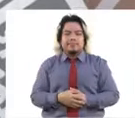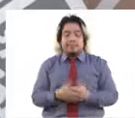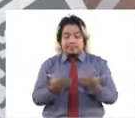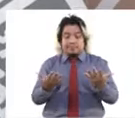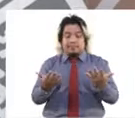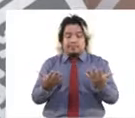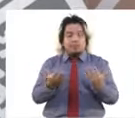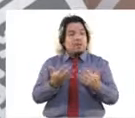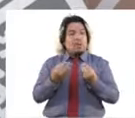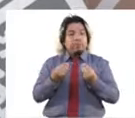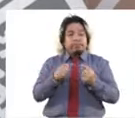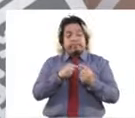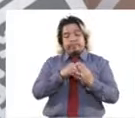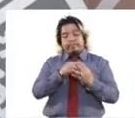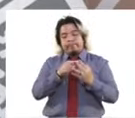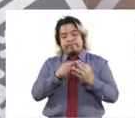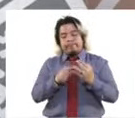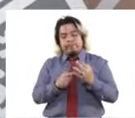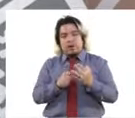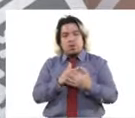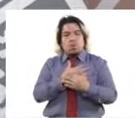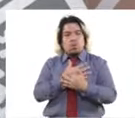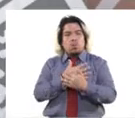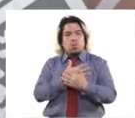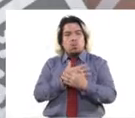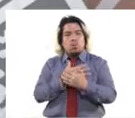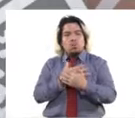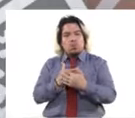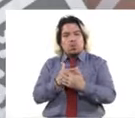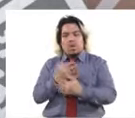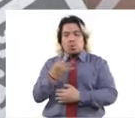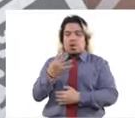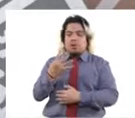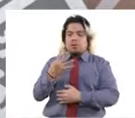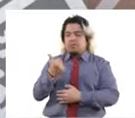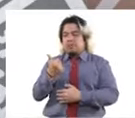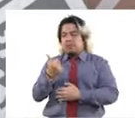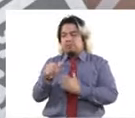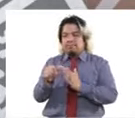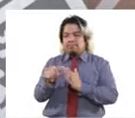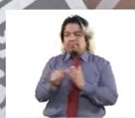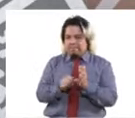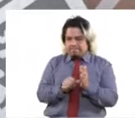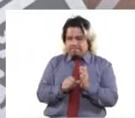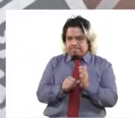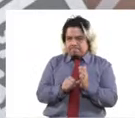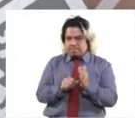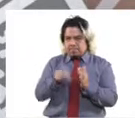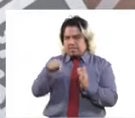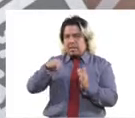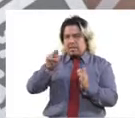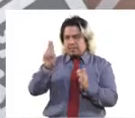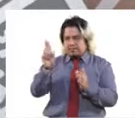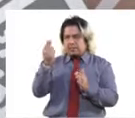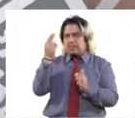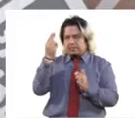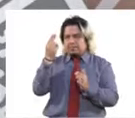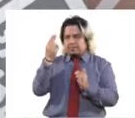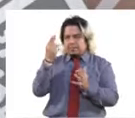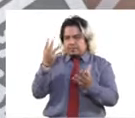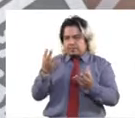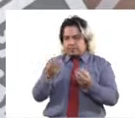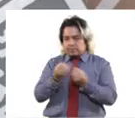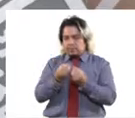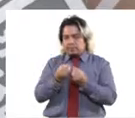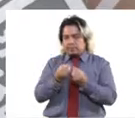Han pasado de 4 a 6 meses en esta universidad,